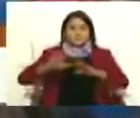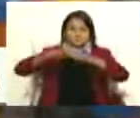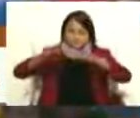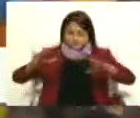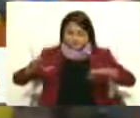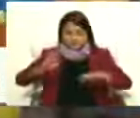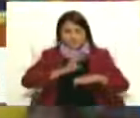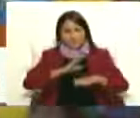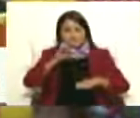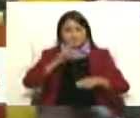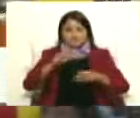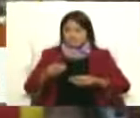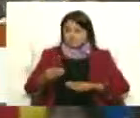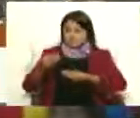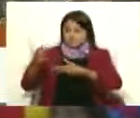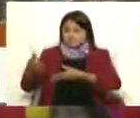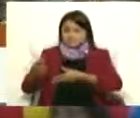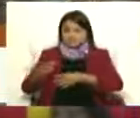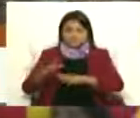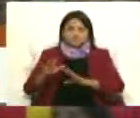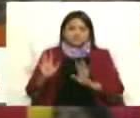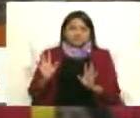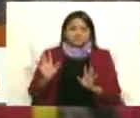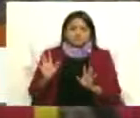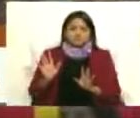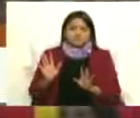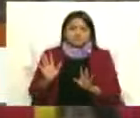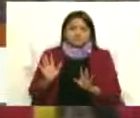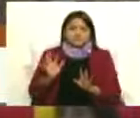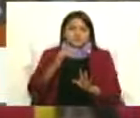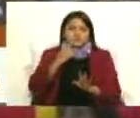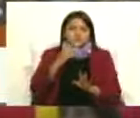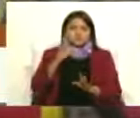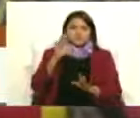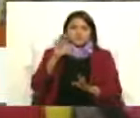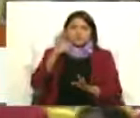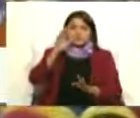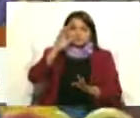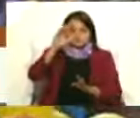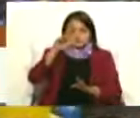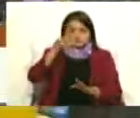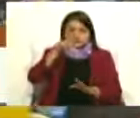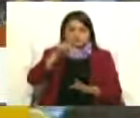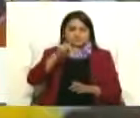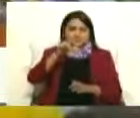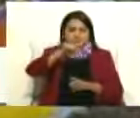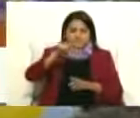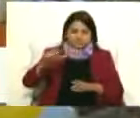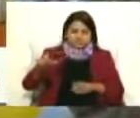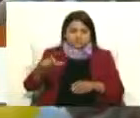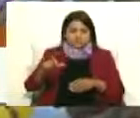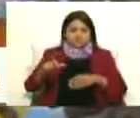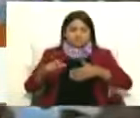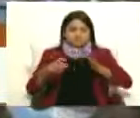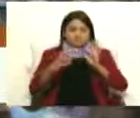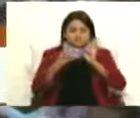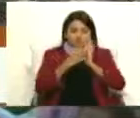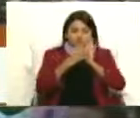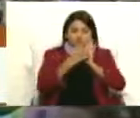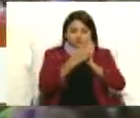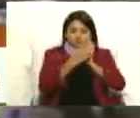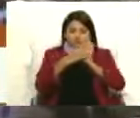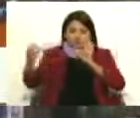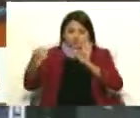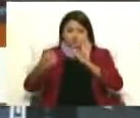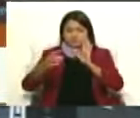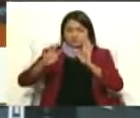no le dejemos a las generaciones futuras un mapa mutilado. Que este mapa tricolor sea para